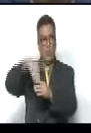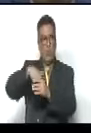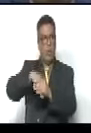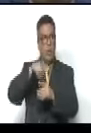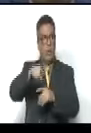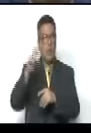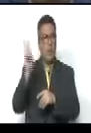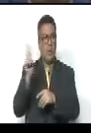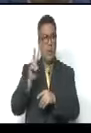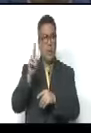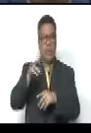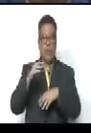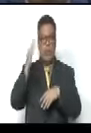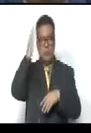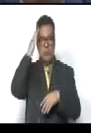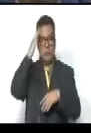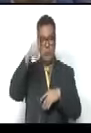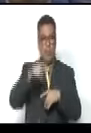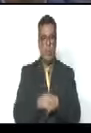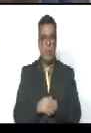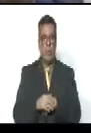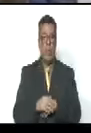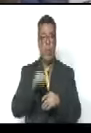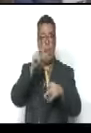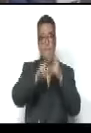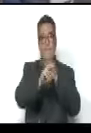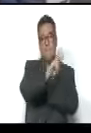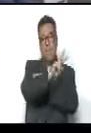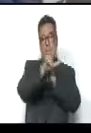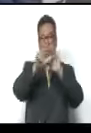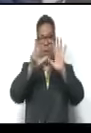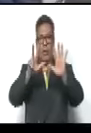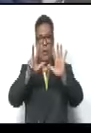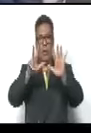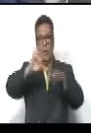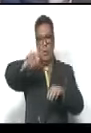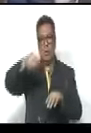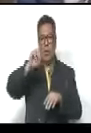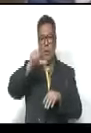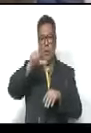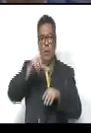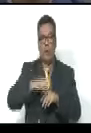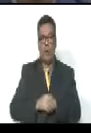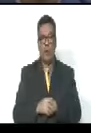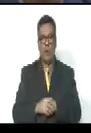que Venezuela toda sepa que el 28 de julio